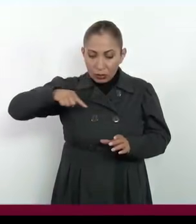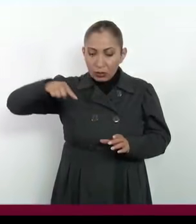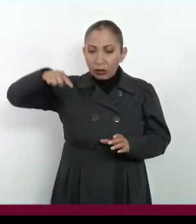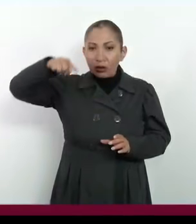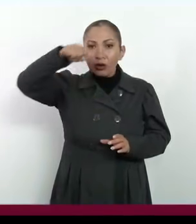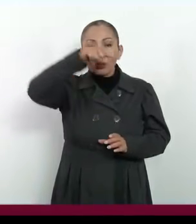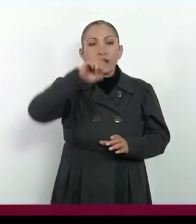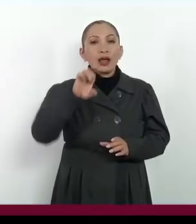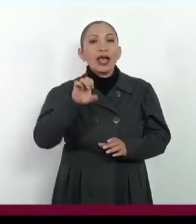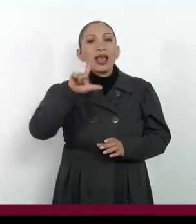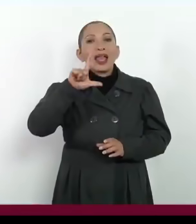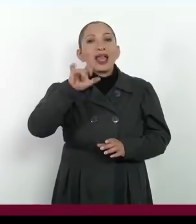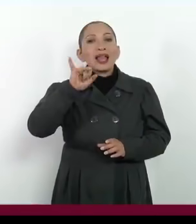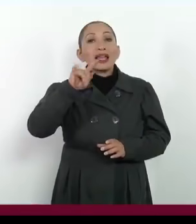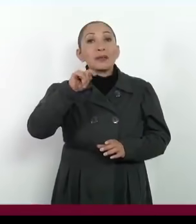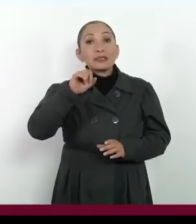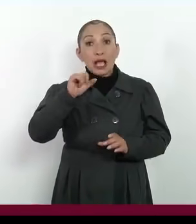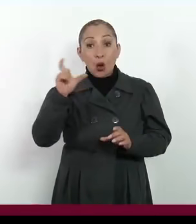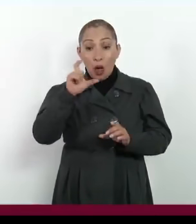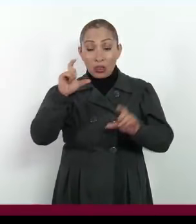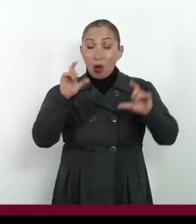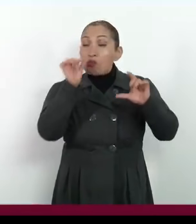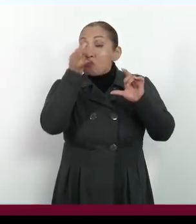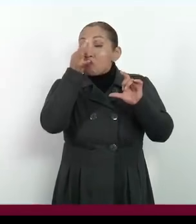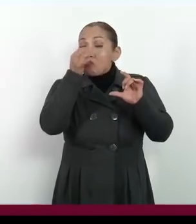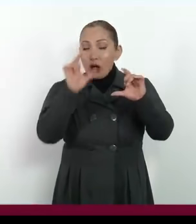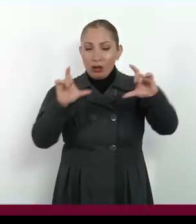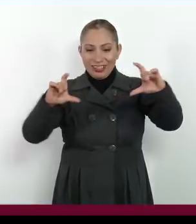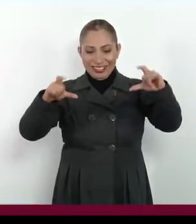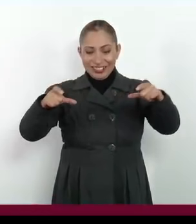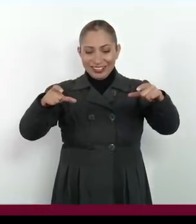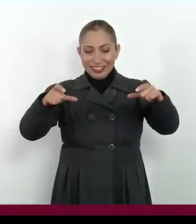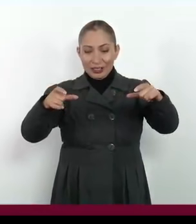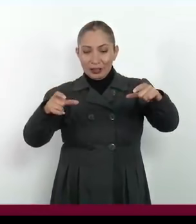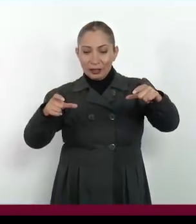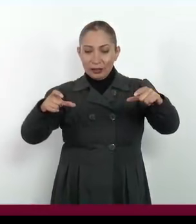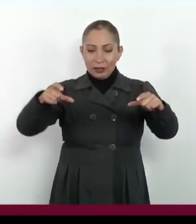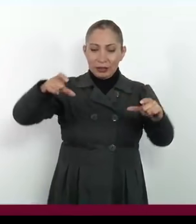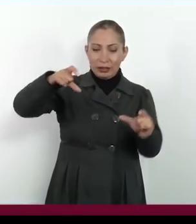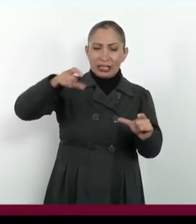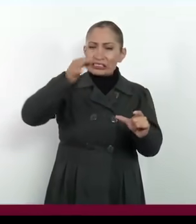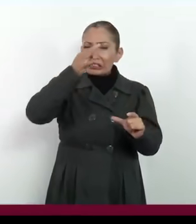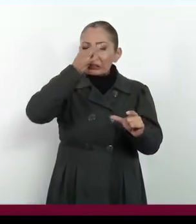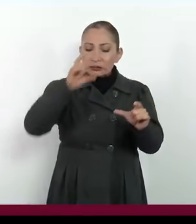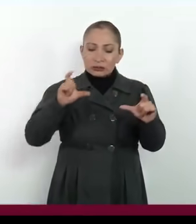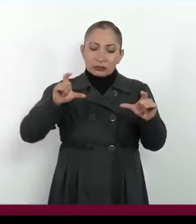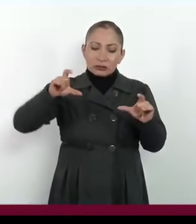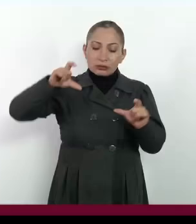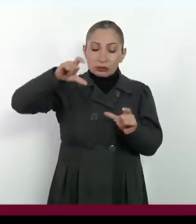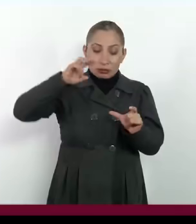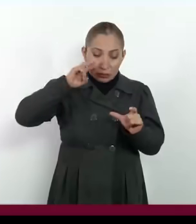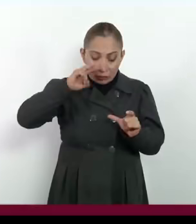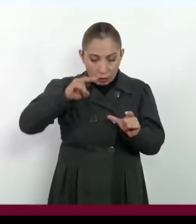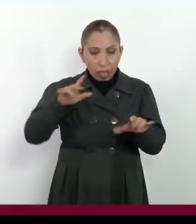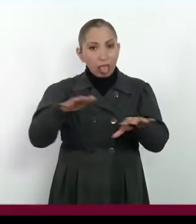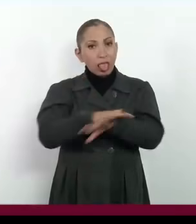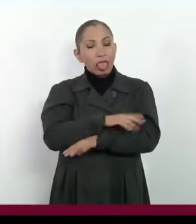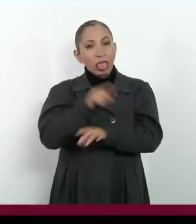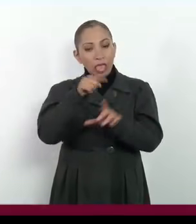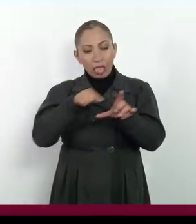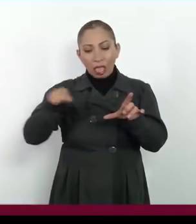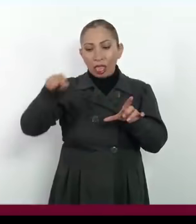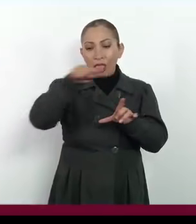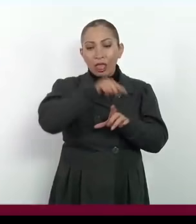Que es justamente un elipse. Entonces, al rotar tantito el plano que nos generaba un círculo, ahora tenemos una